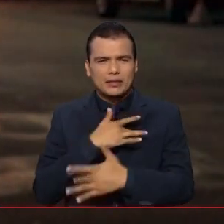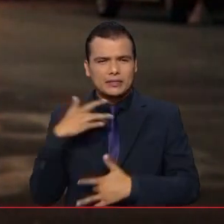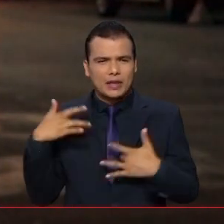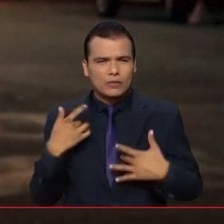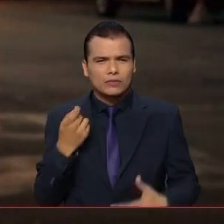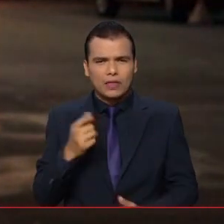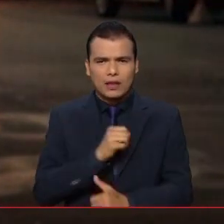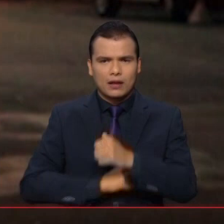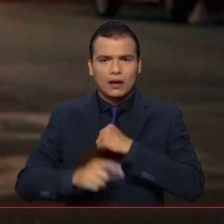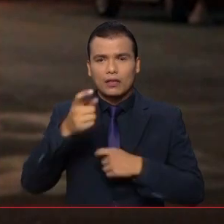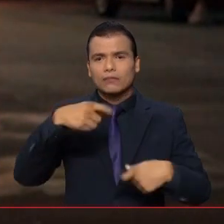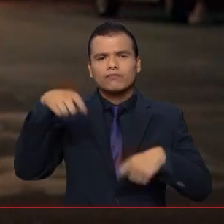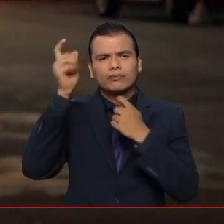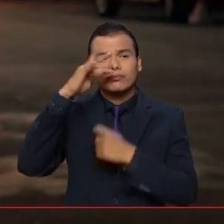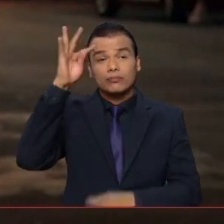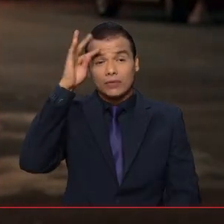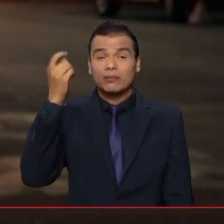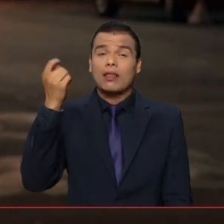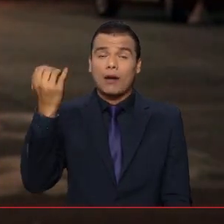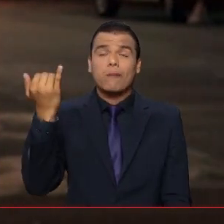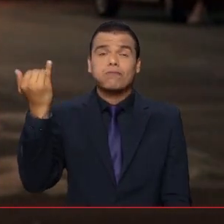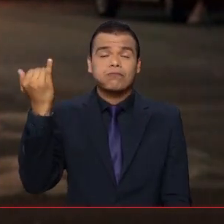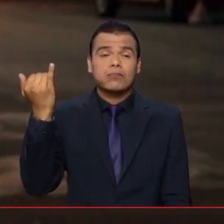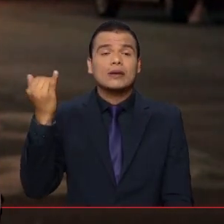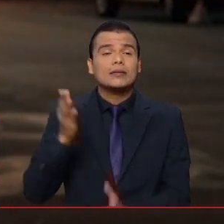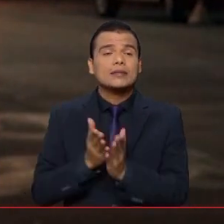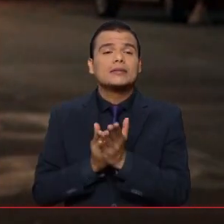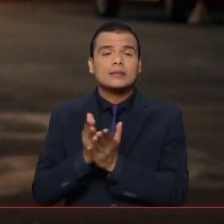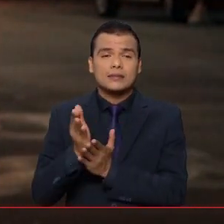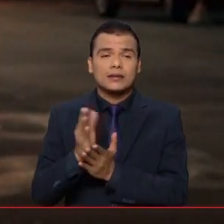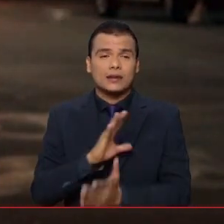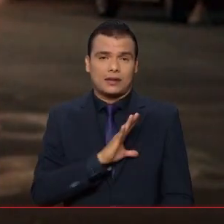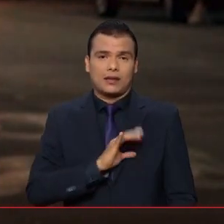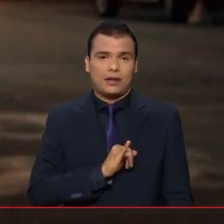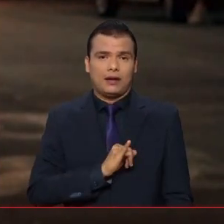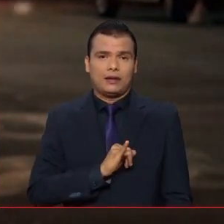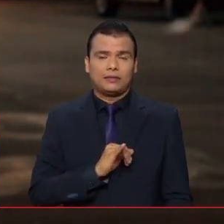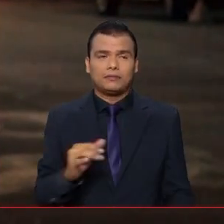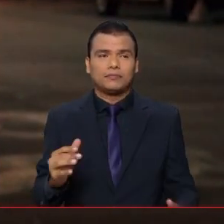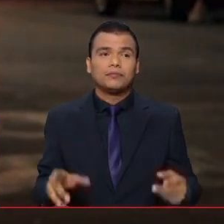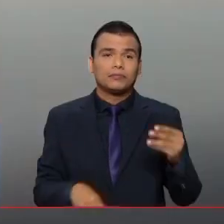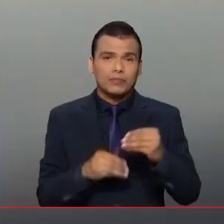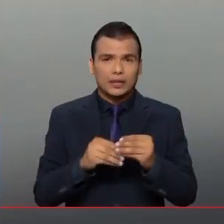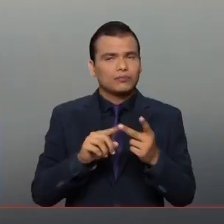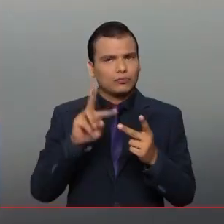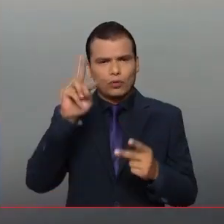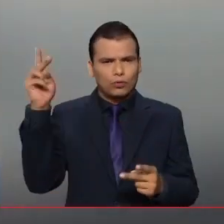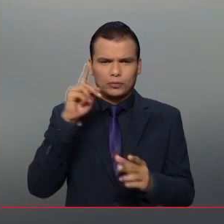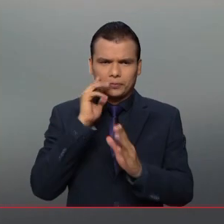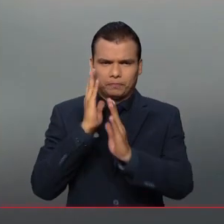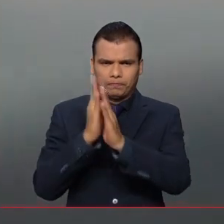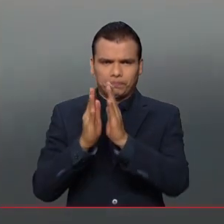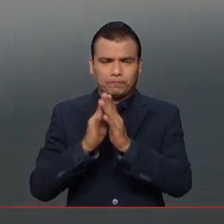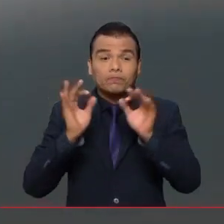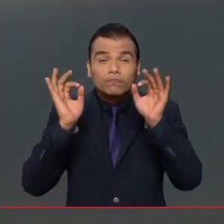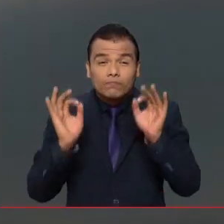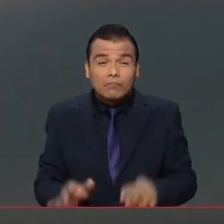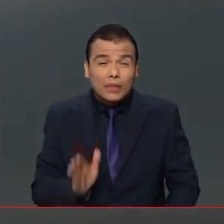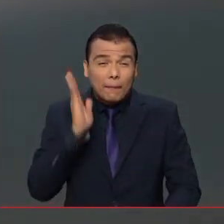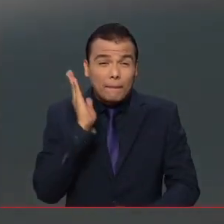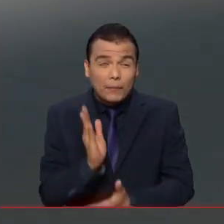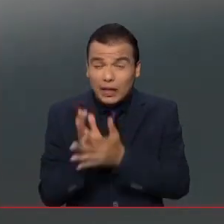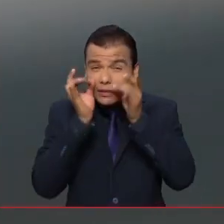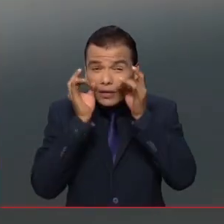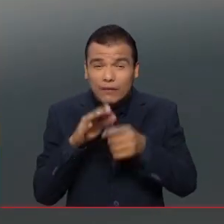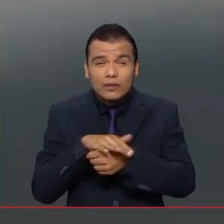Miranda permanece con pronóstico reservado en un centro asistencial de la ciudad de Cali. Y en otras noticias les contamos que una grave emergencia